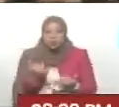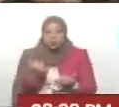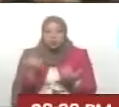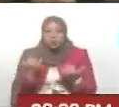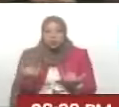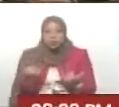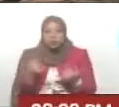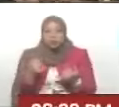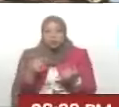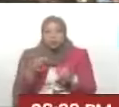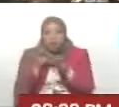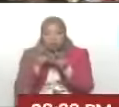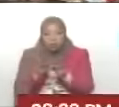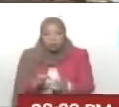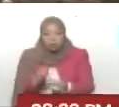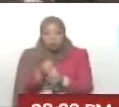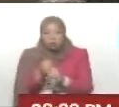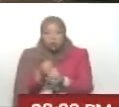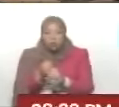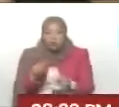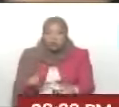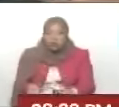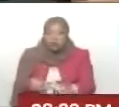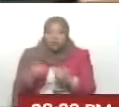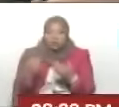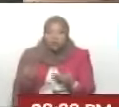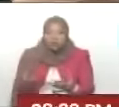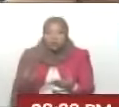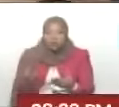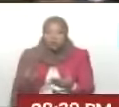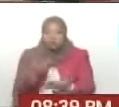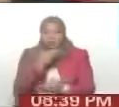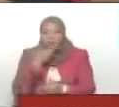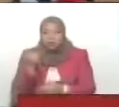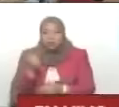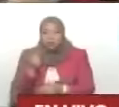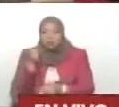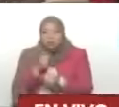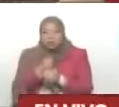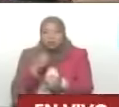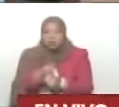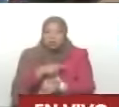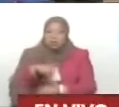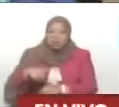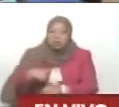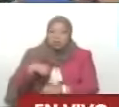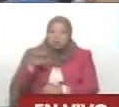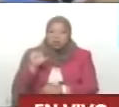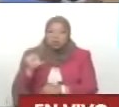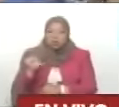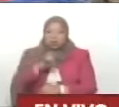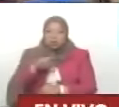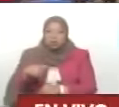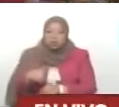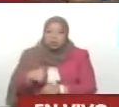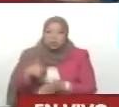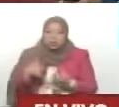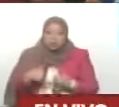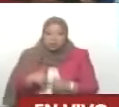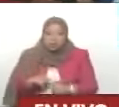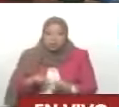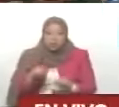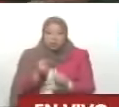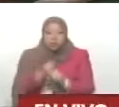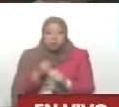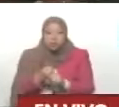y la cumplimos, obsequiarle. Qué mejor regalo que nuestra patrona, nuestro